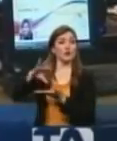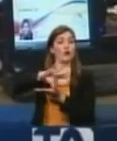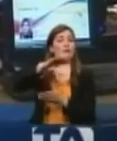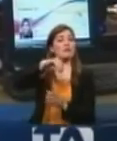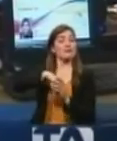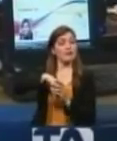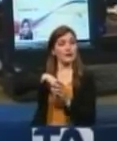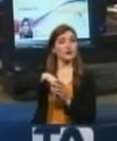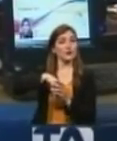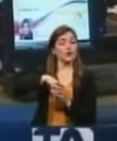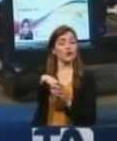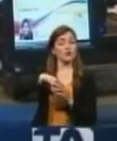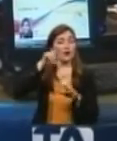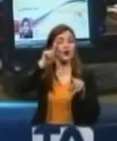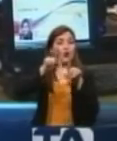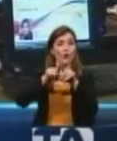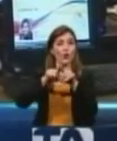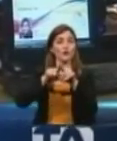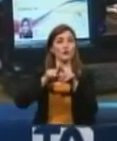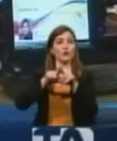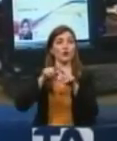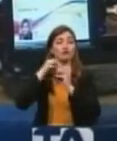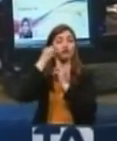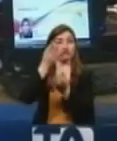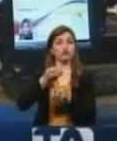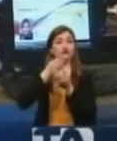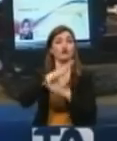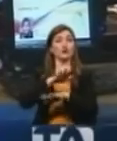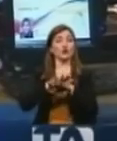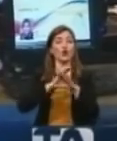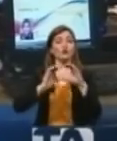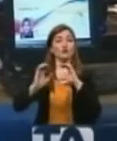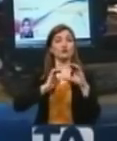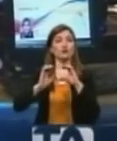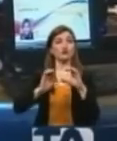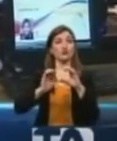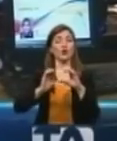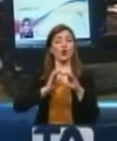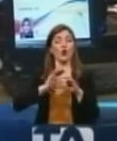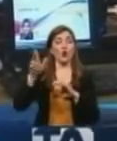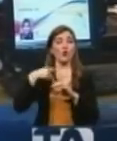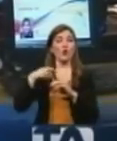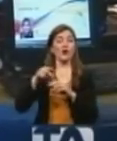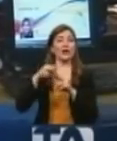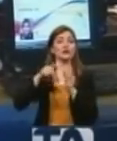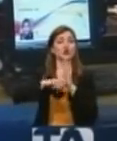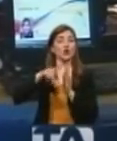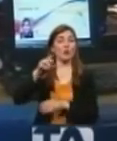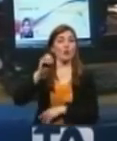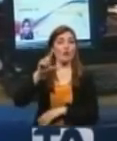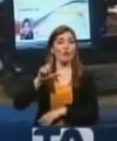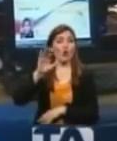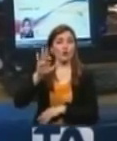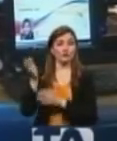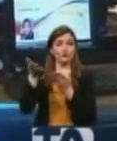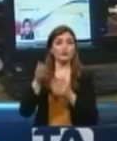interior del legislativo y que, de ser necesario, él dará toda la información respecto a la conversación que mantuvo con Carlos Polit. Nosotros les hemos